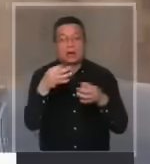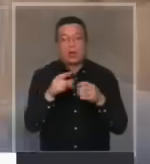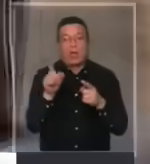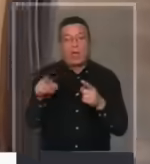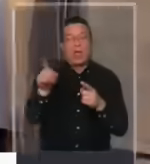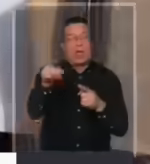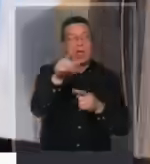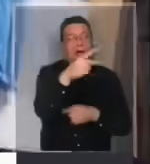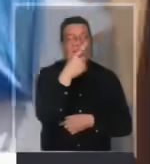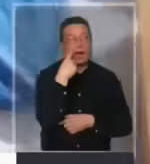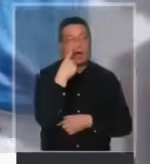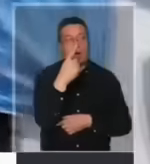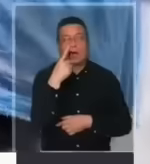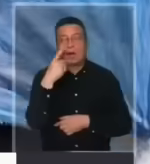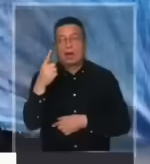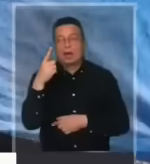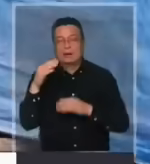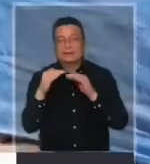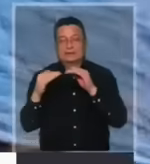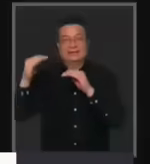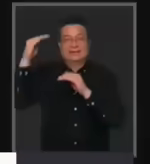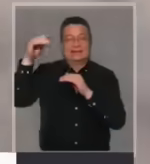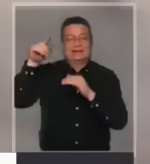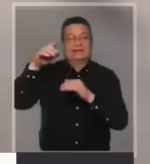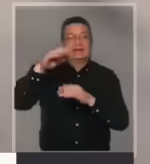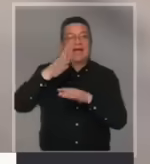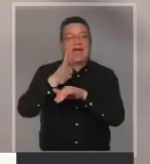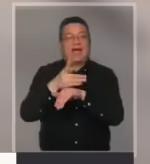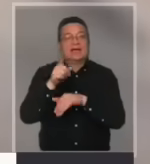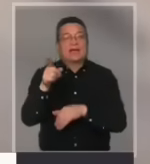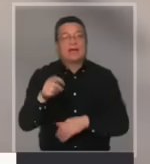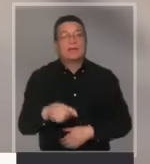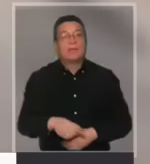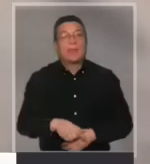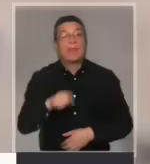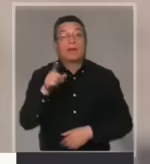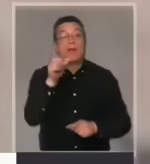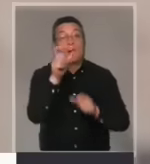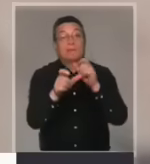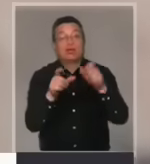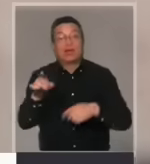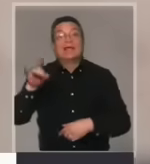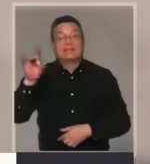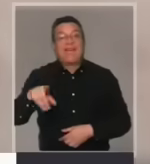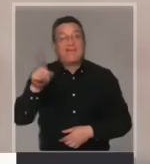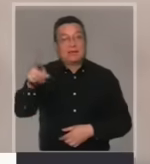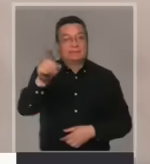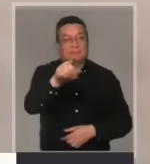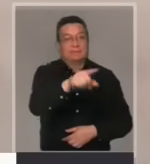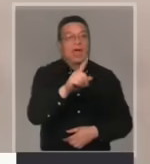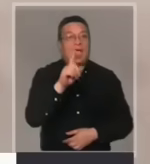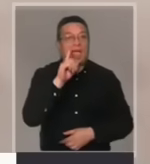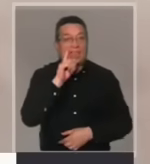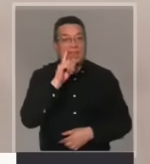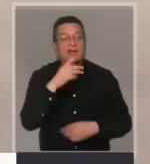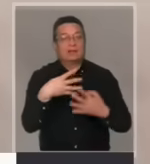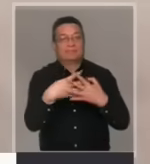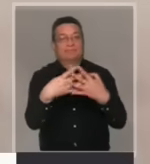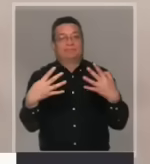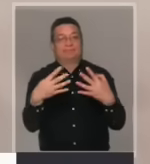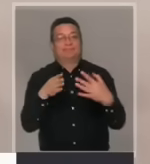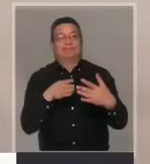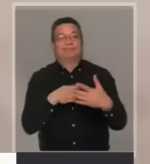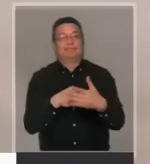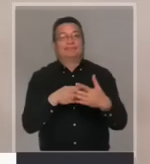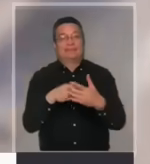la banda tenía en la parte alta de Arica. Bueno, el estado en el cerro sabe que estas personas tienen barreras naturales, o sea, hechas